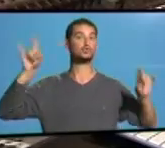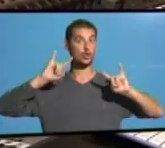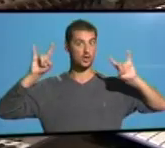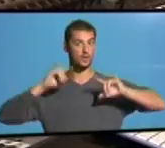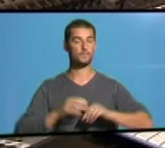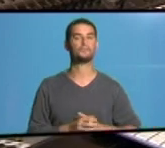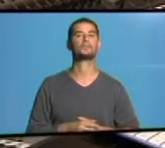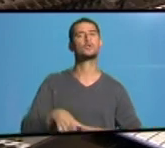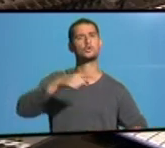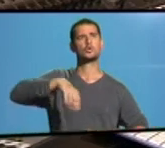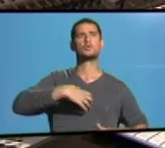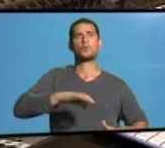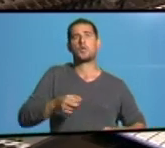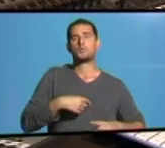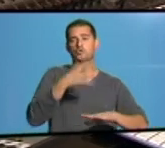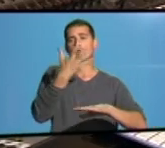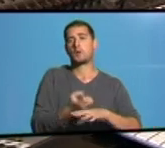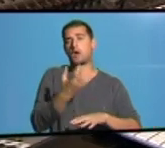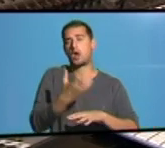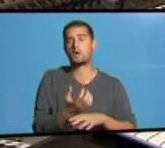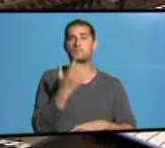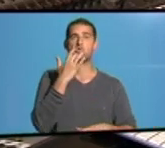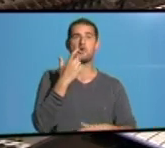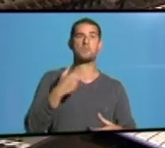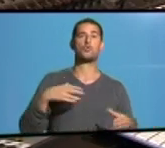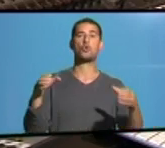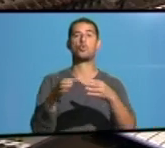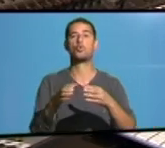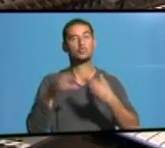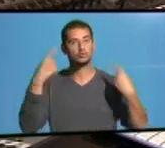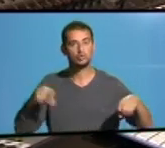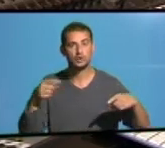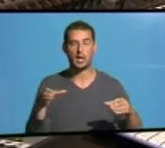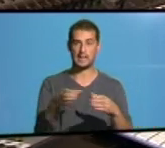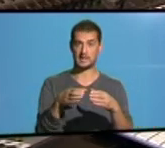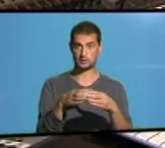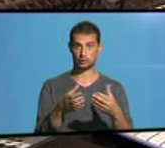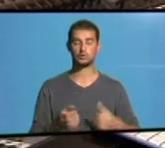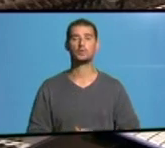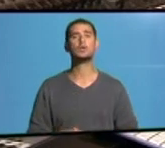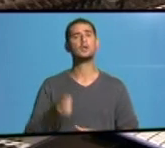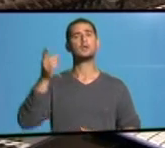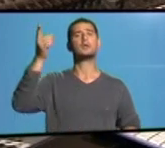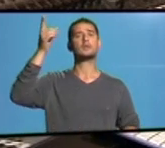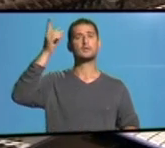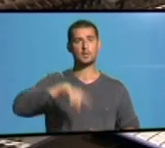podemos estar trabajando en la grabación, producción de grupos de música, de discos, como